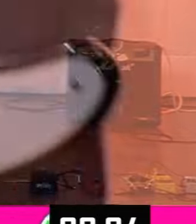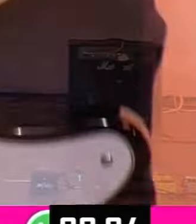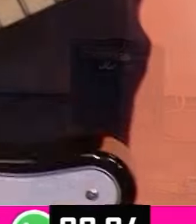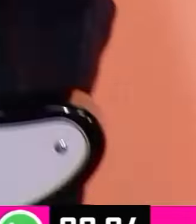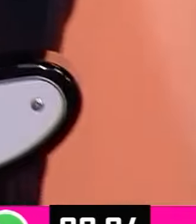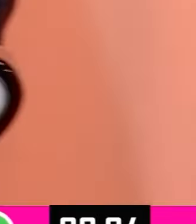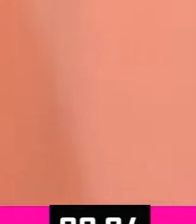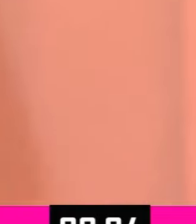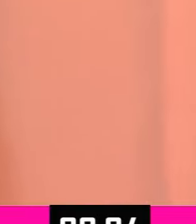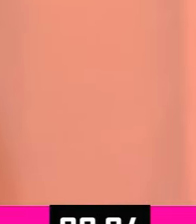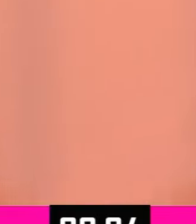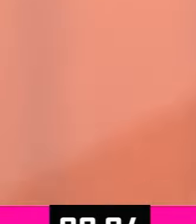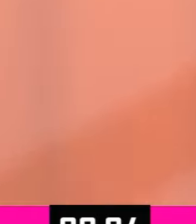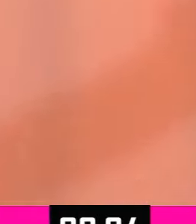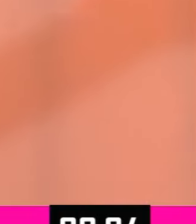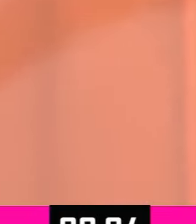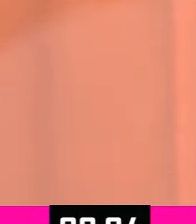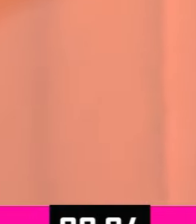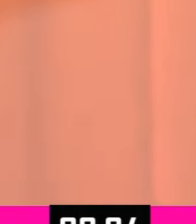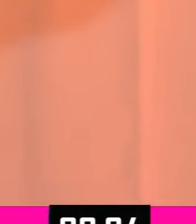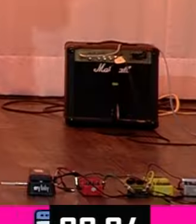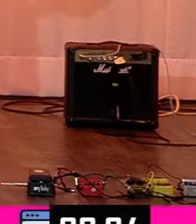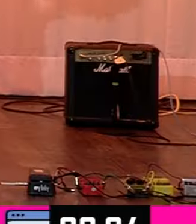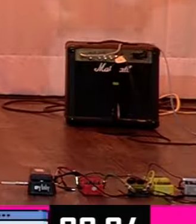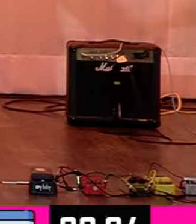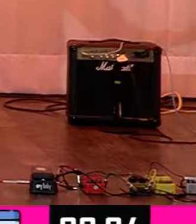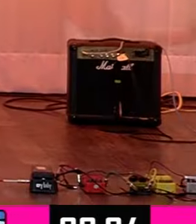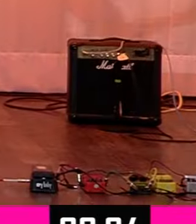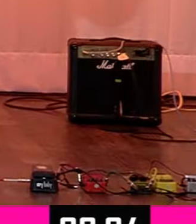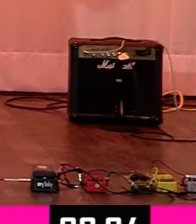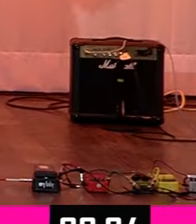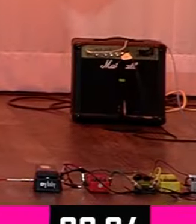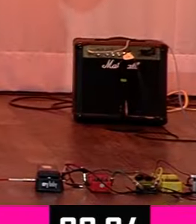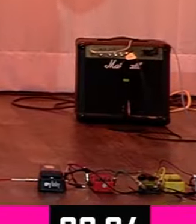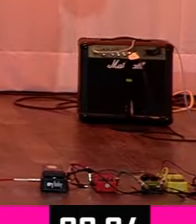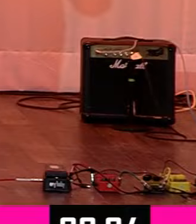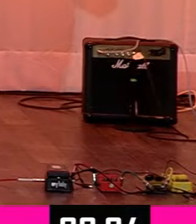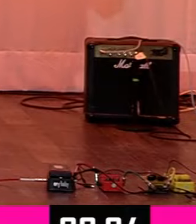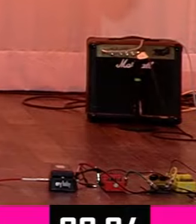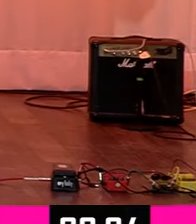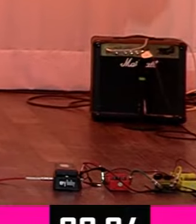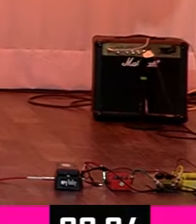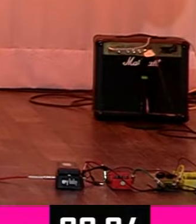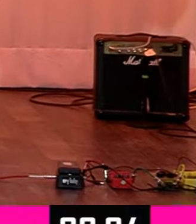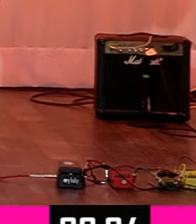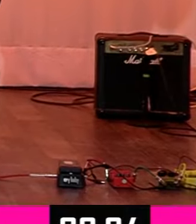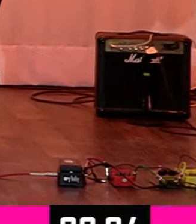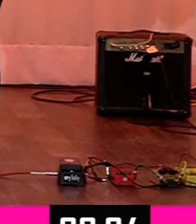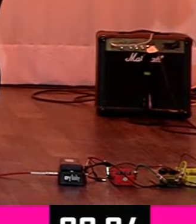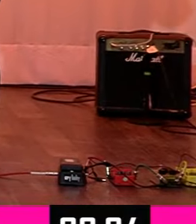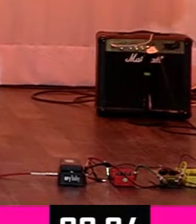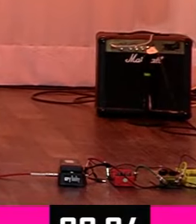satisfacción de no haberme rendido, pereza que me mantiene cautivo.